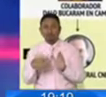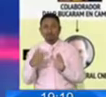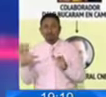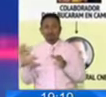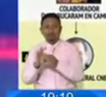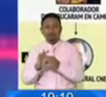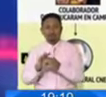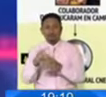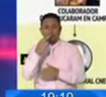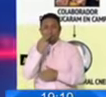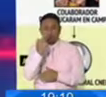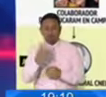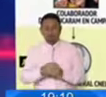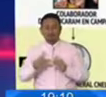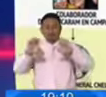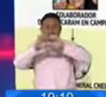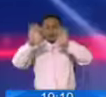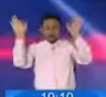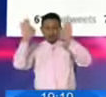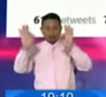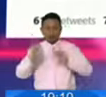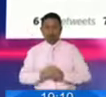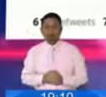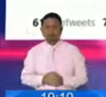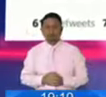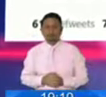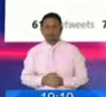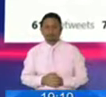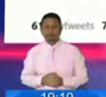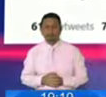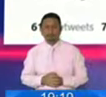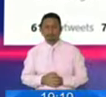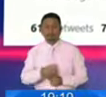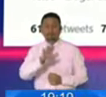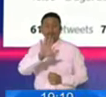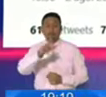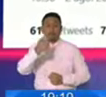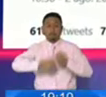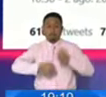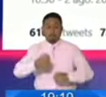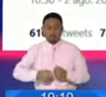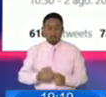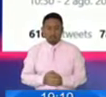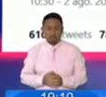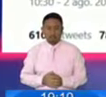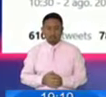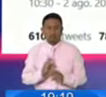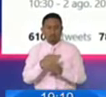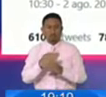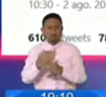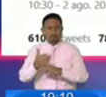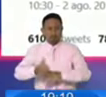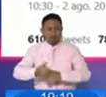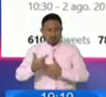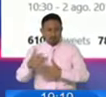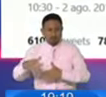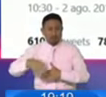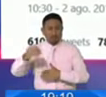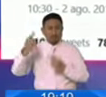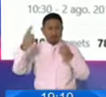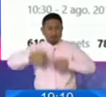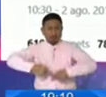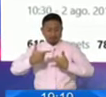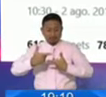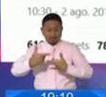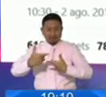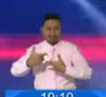de los Bucaram en las empresas eléctricas. Y dice, el 5 de mayo, un actual alto funcionario del gobierno viajó a Panamá a pactar con